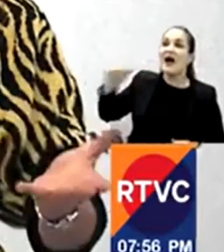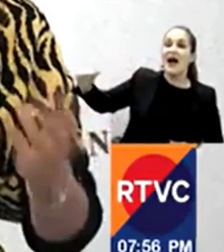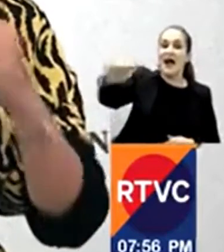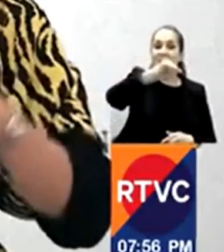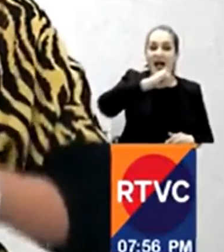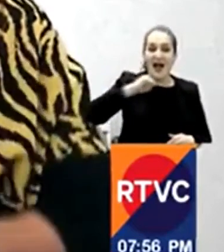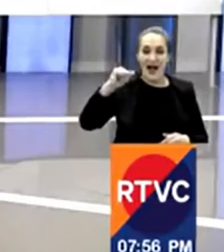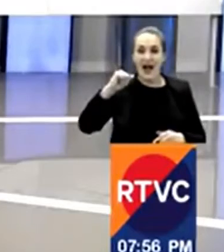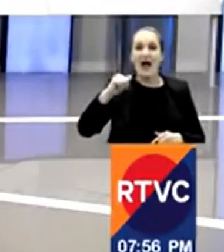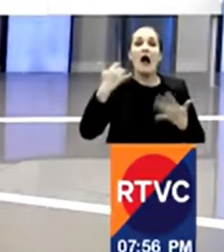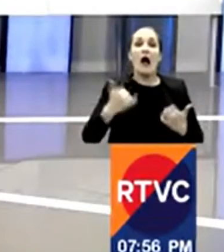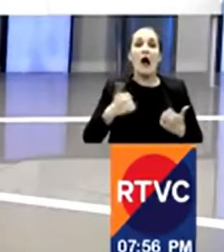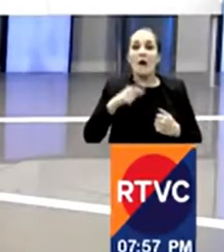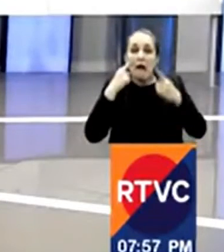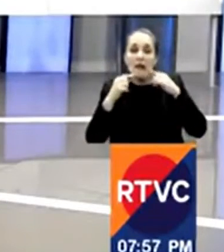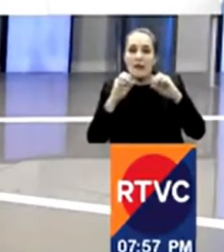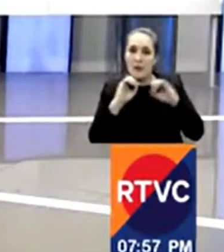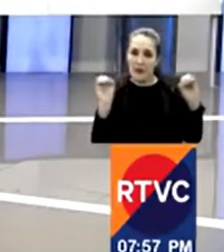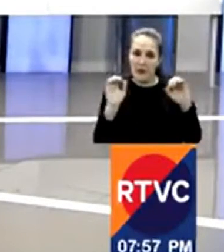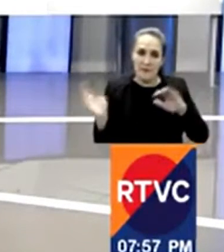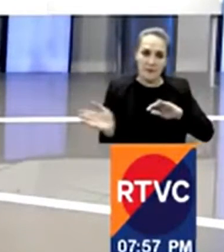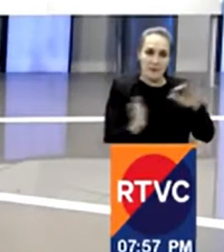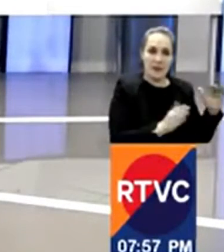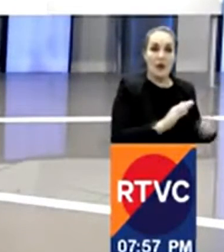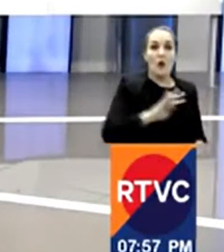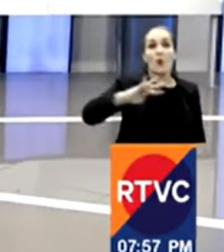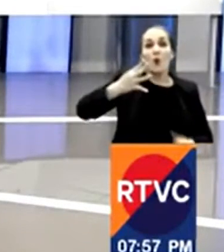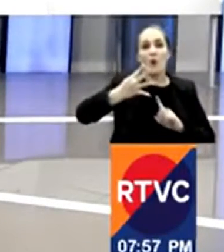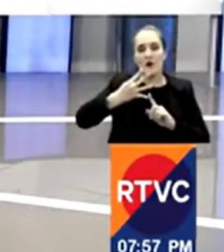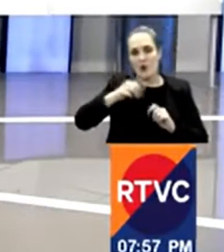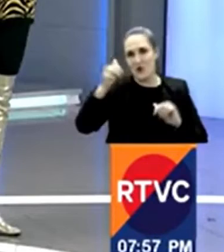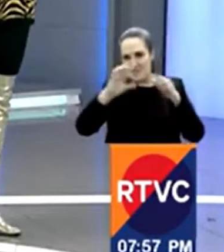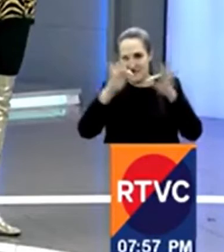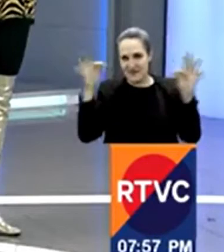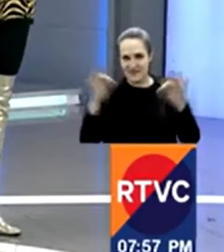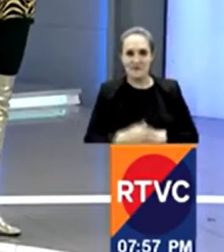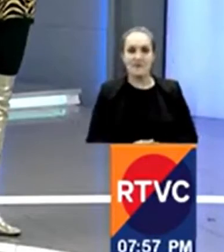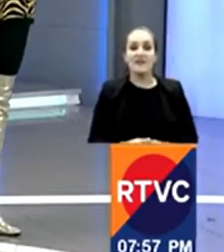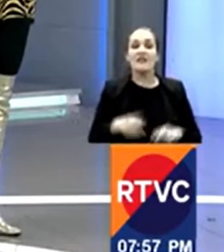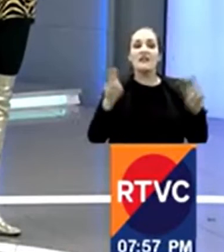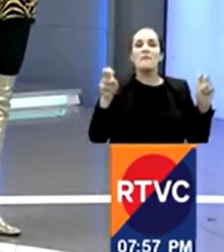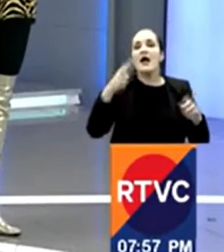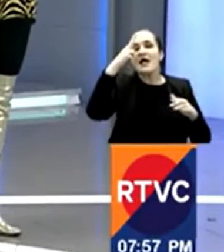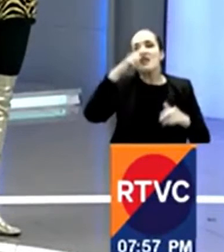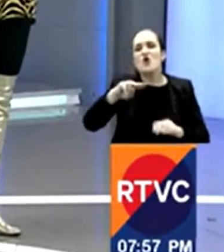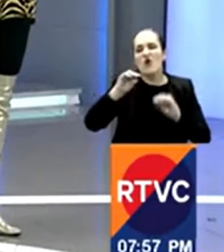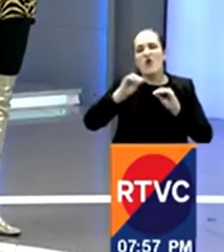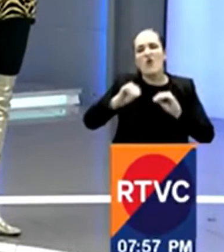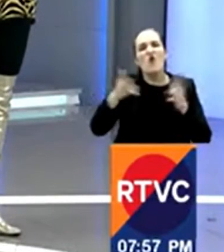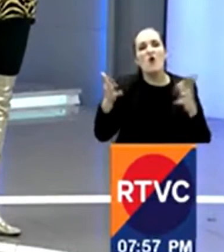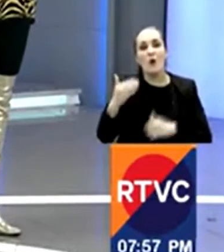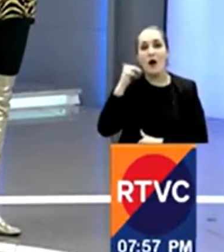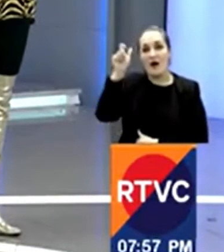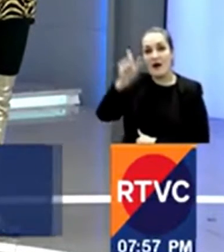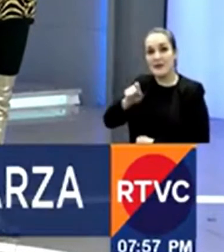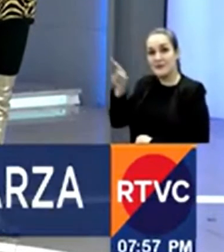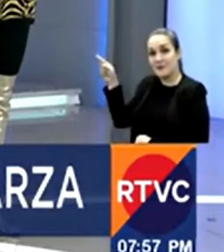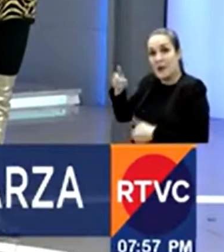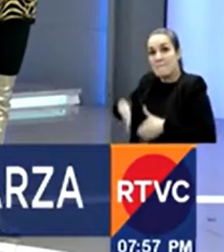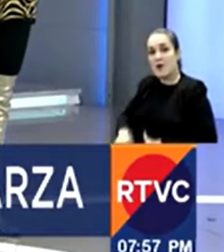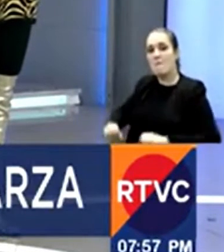han tenido derecho a chillar. 4. ¿Cómo educar políticamente a los hijos? La escritora bogotana Emilia Ayarza, que nació